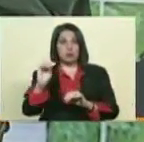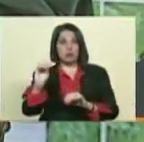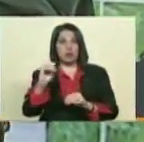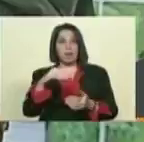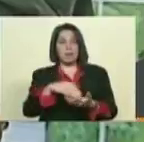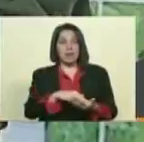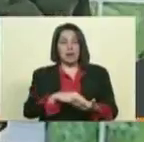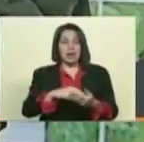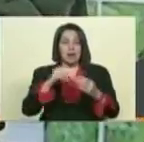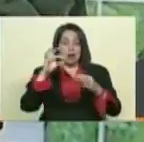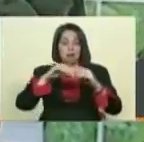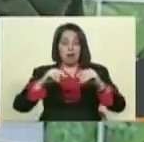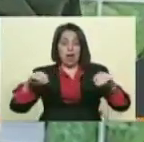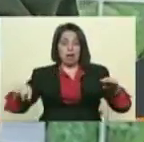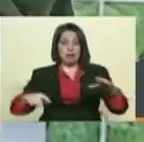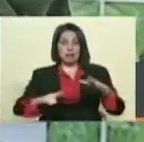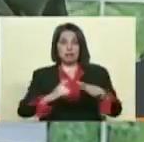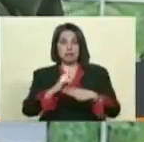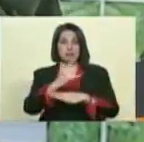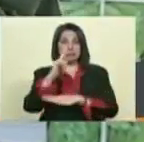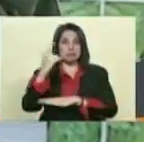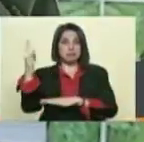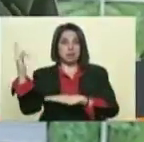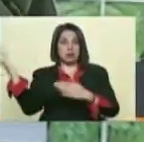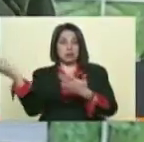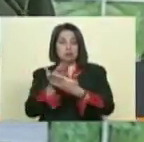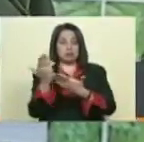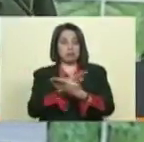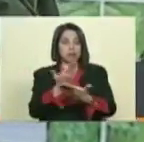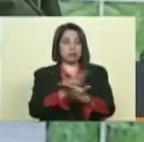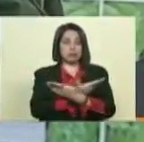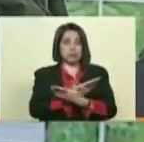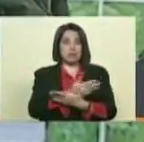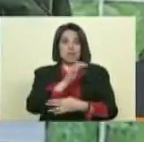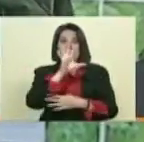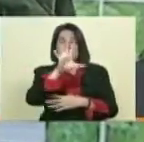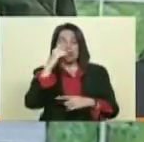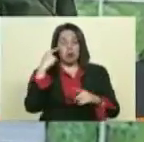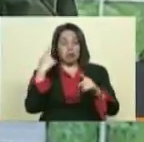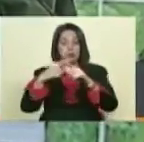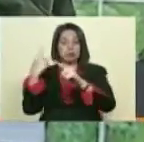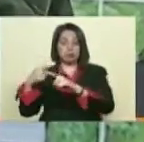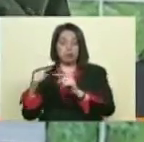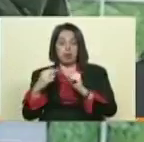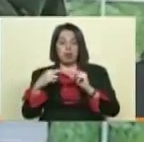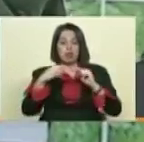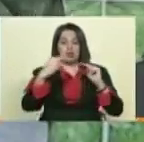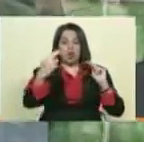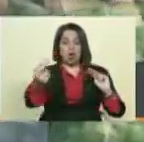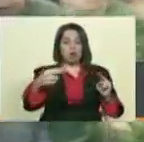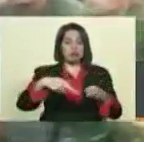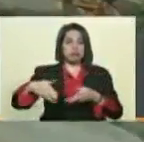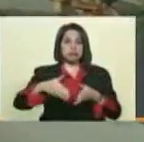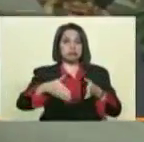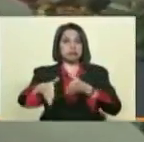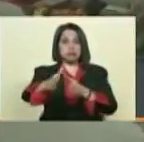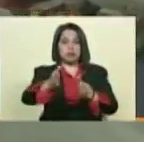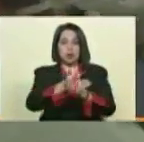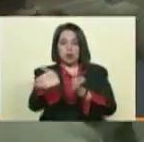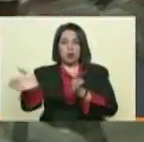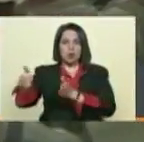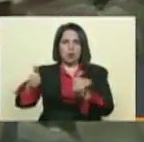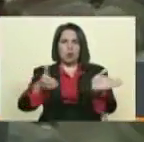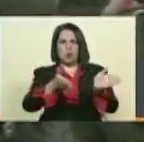destruidas. Trochas detectadas, aproximadamente 5 trochas detectadas, que estas tienen ramificaciones. Por